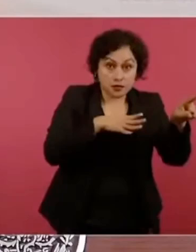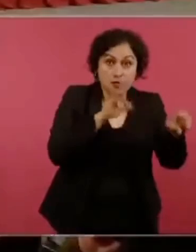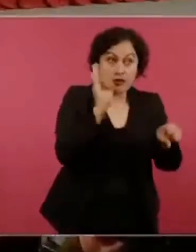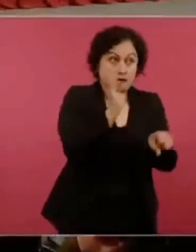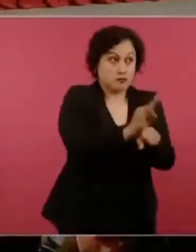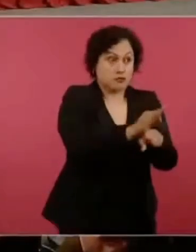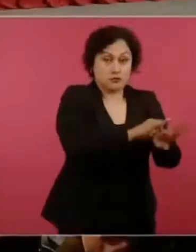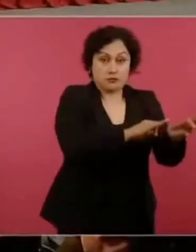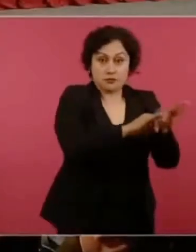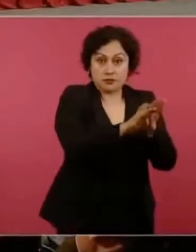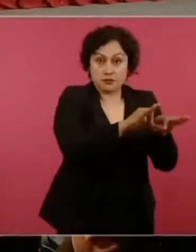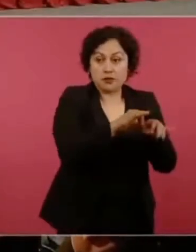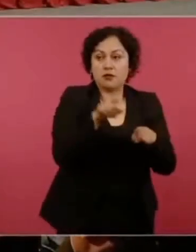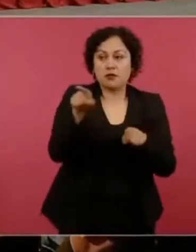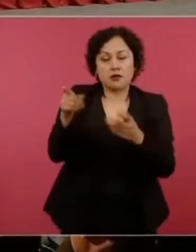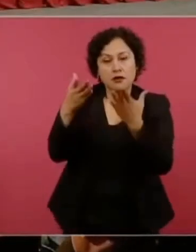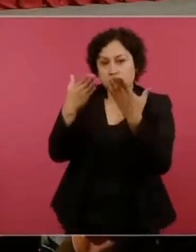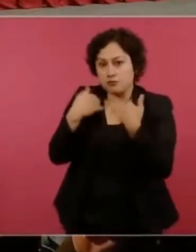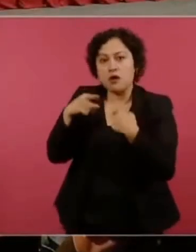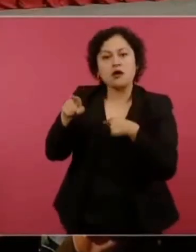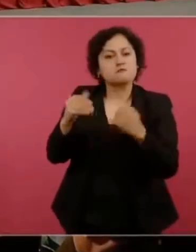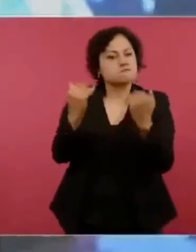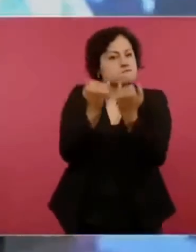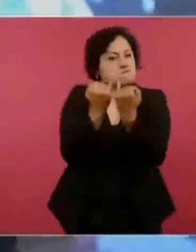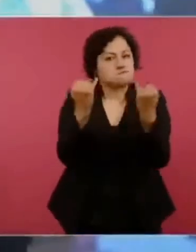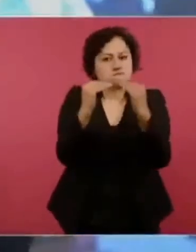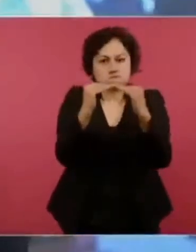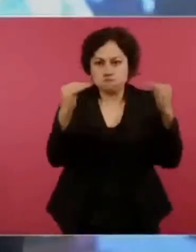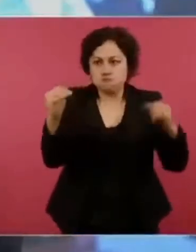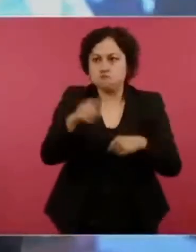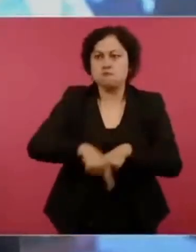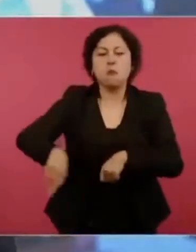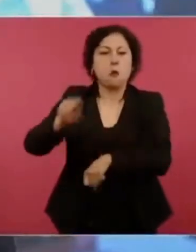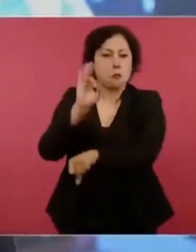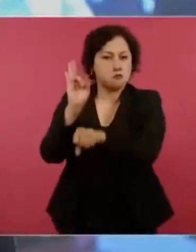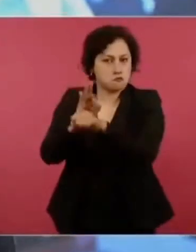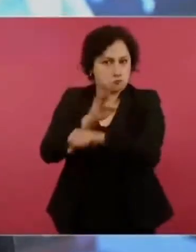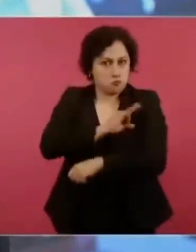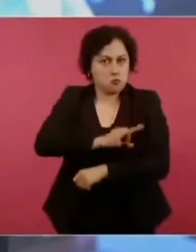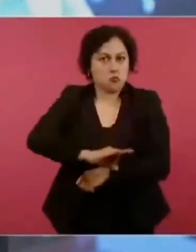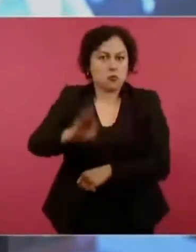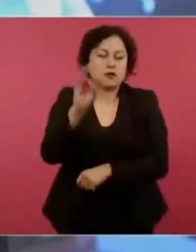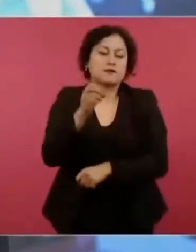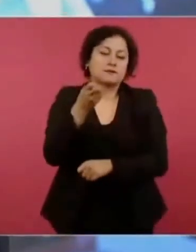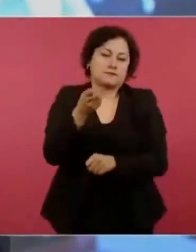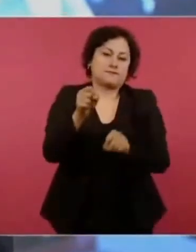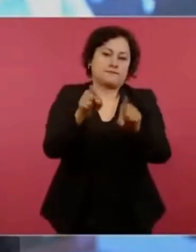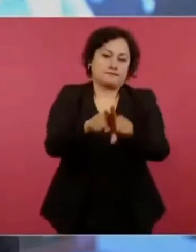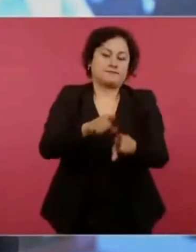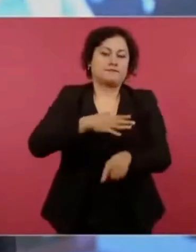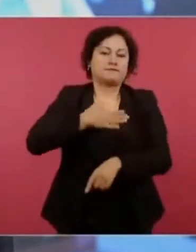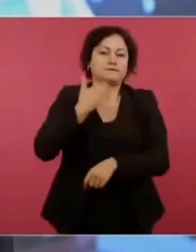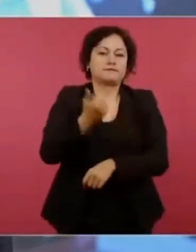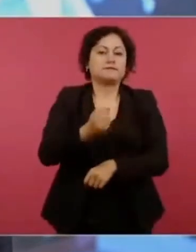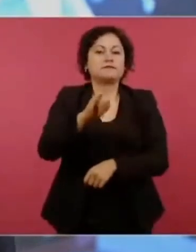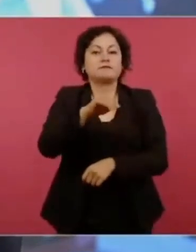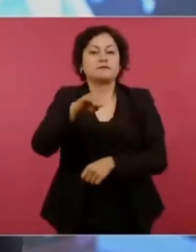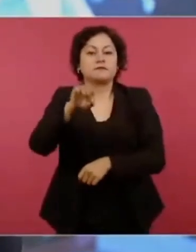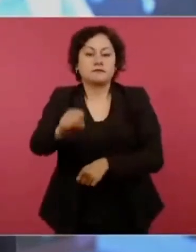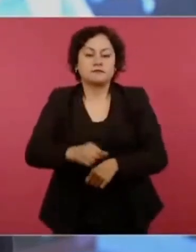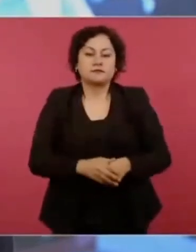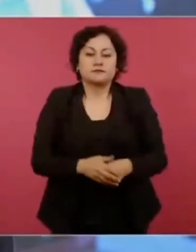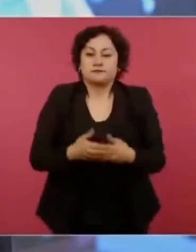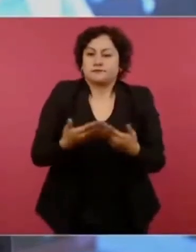derechos, y que poco se habla de cómo esto se había fragmentado en la etapa neoliberal. Ahora, esto ha sido posible gracias a